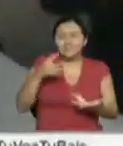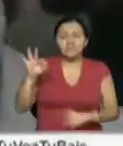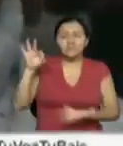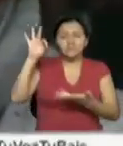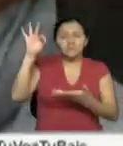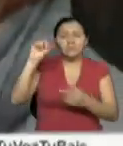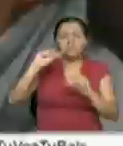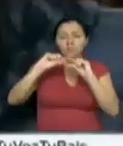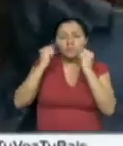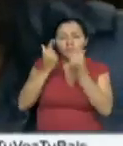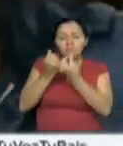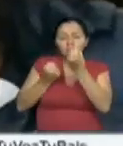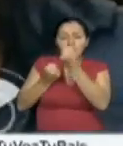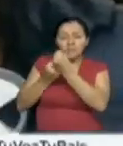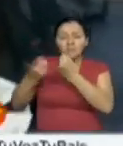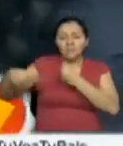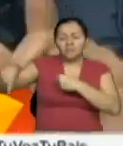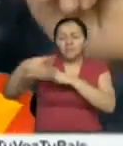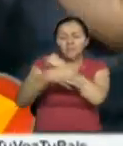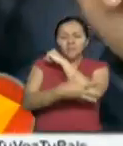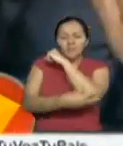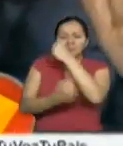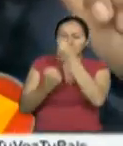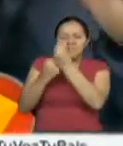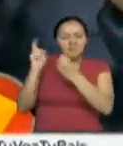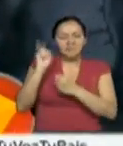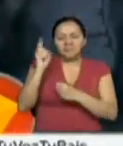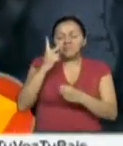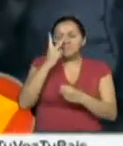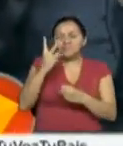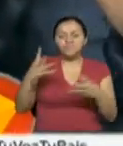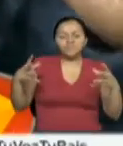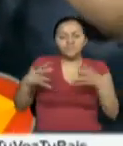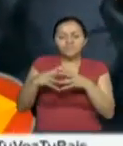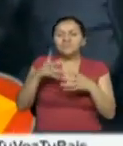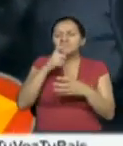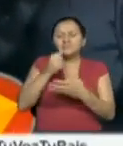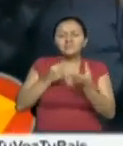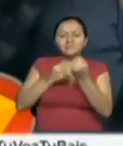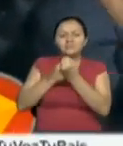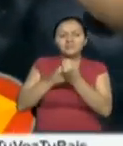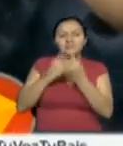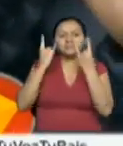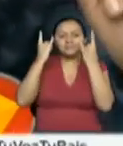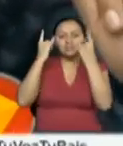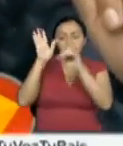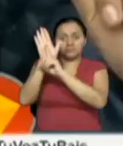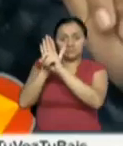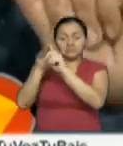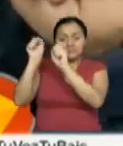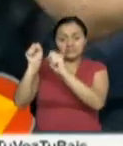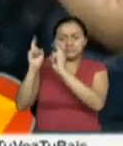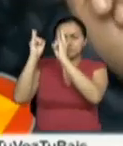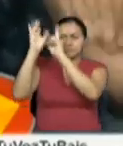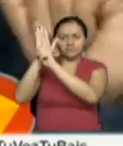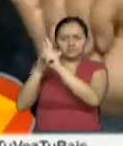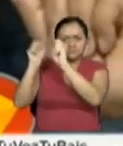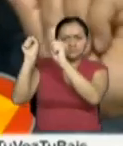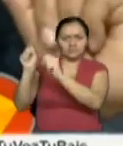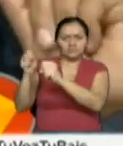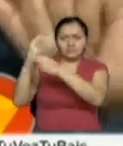los intereses, no de nosotros, de los pobres, va a representar los intereses de los ricos, de los millonarios, de